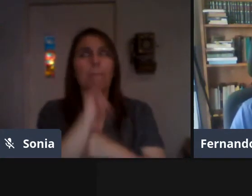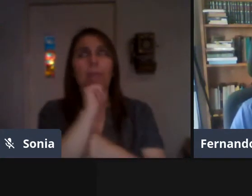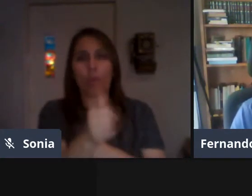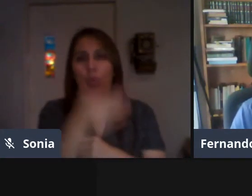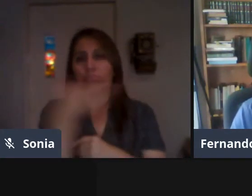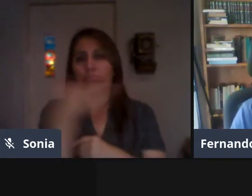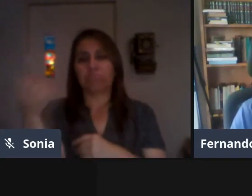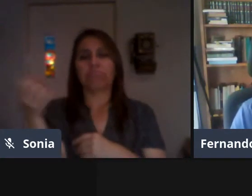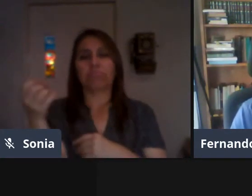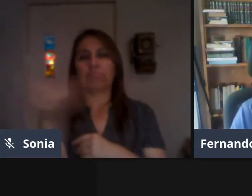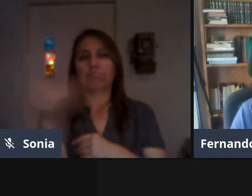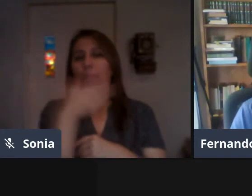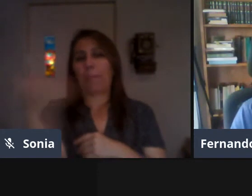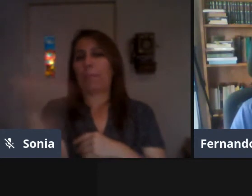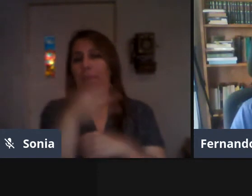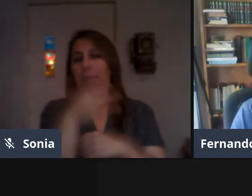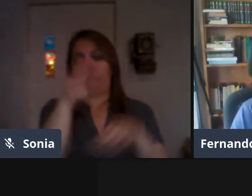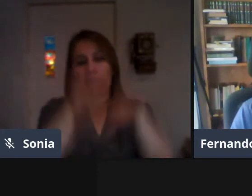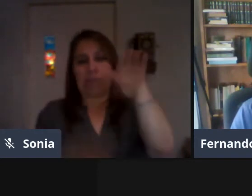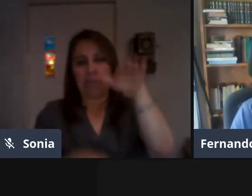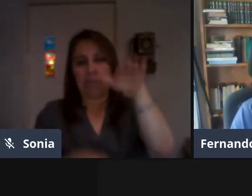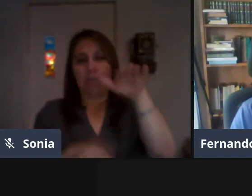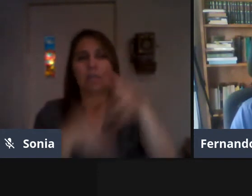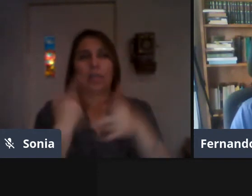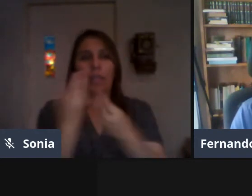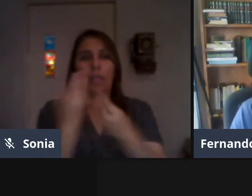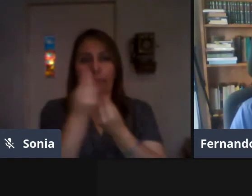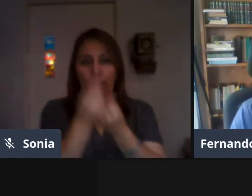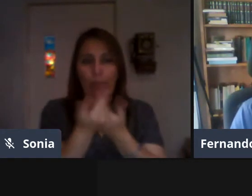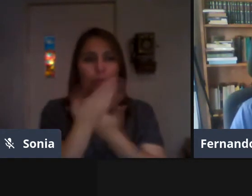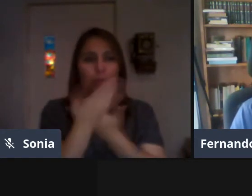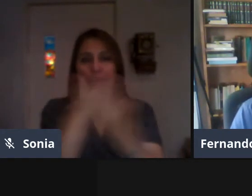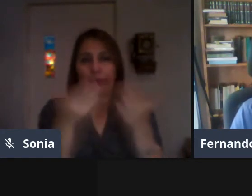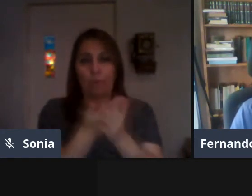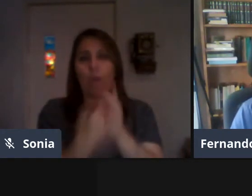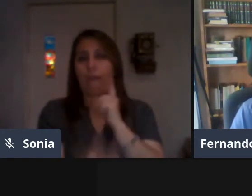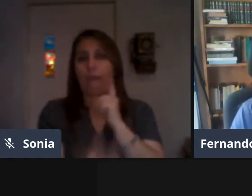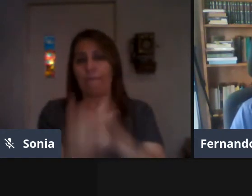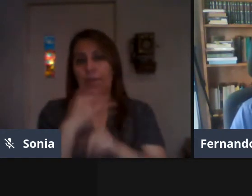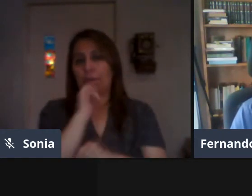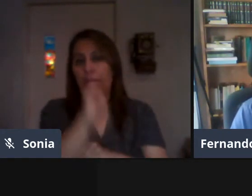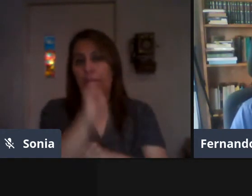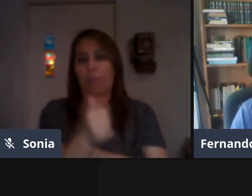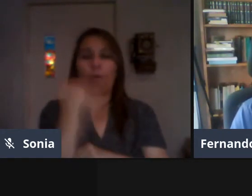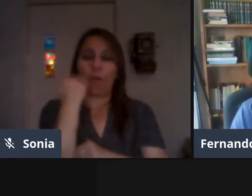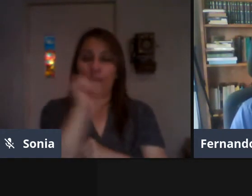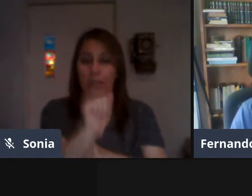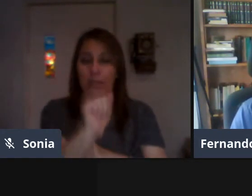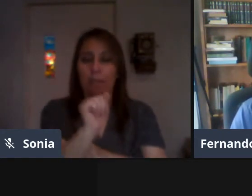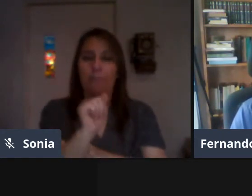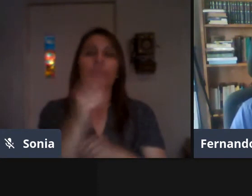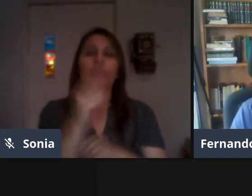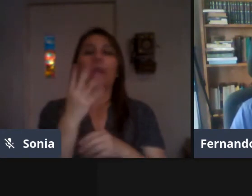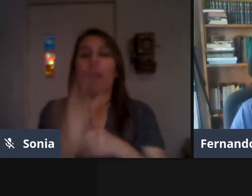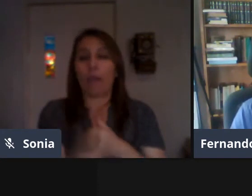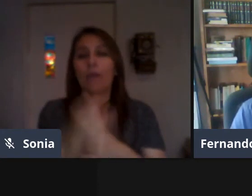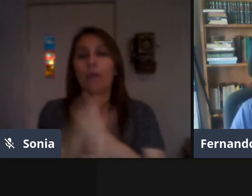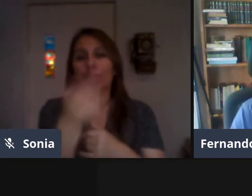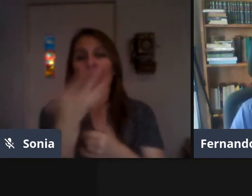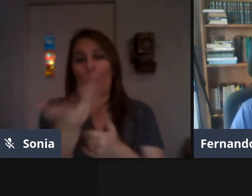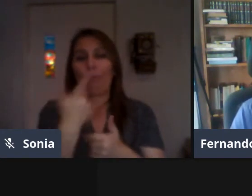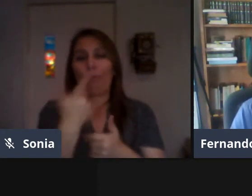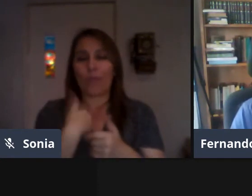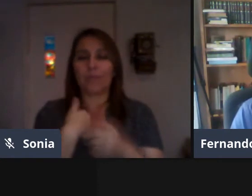desigualdad en condiciones económicas y demás y pues más lo que tú sumas del caso específico de rosa elvira que que fue una revictimización